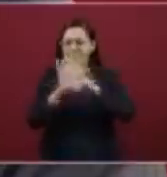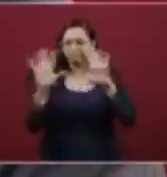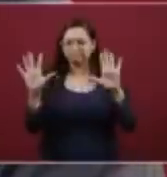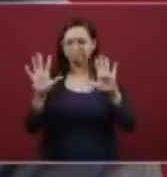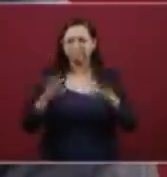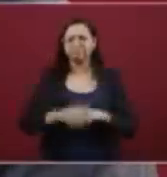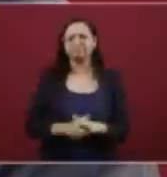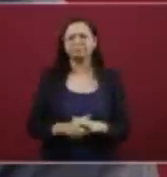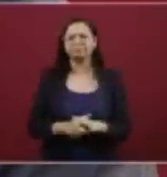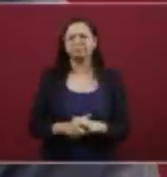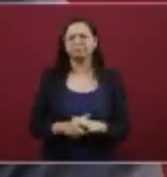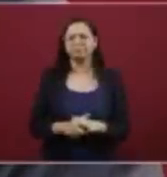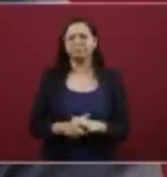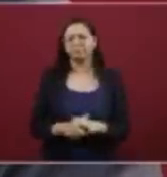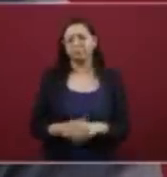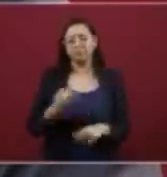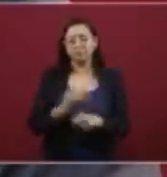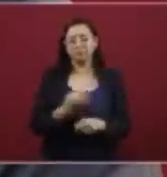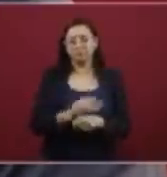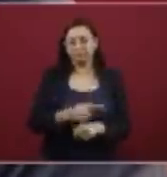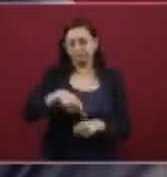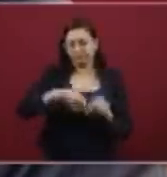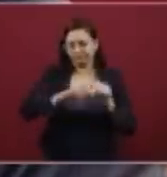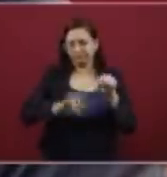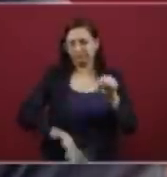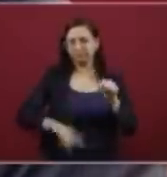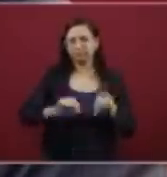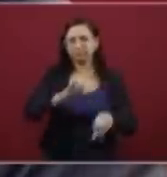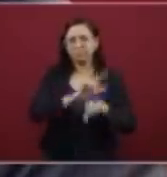El avión que estamos vendiendo